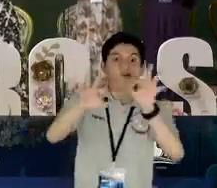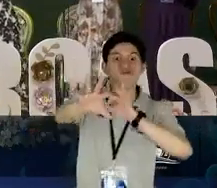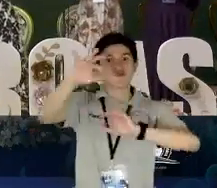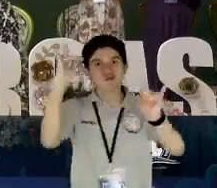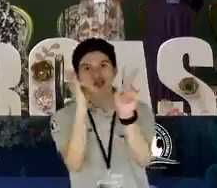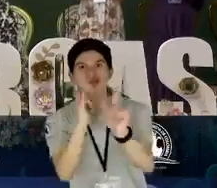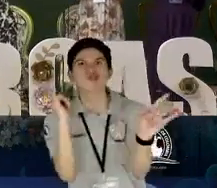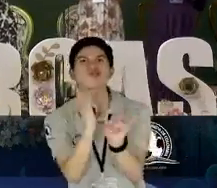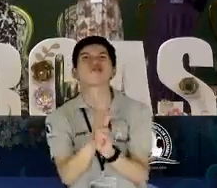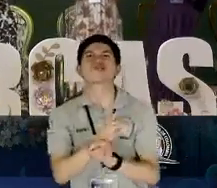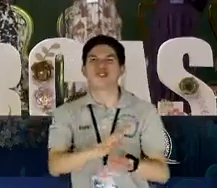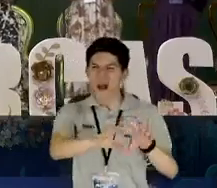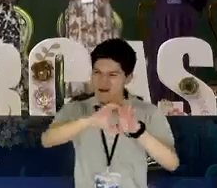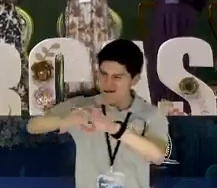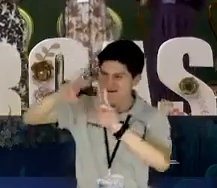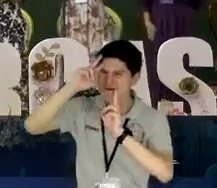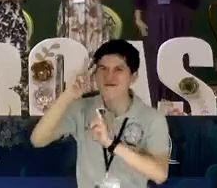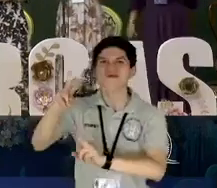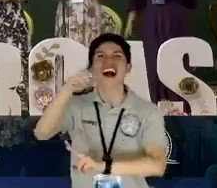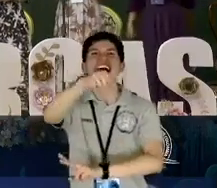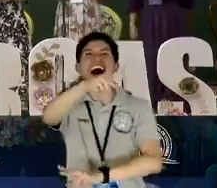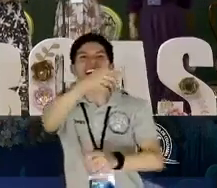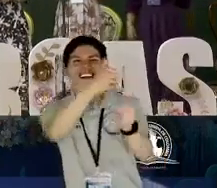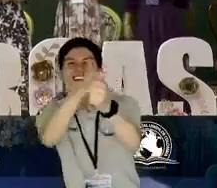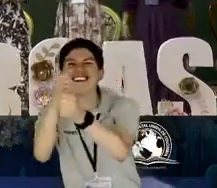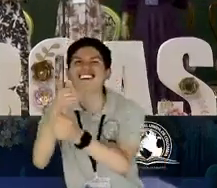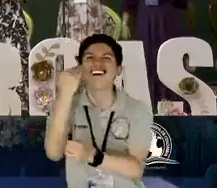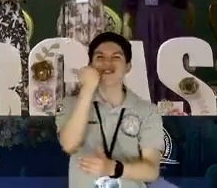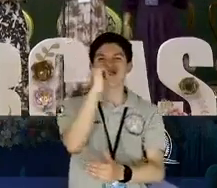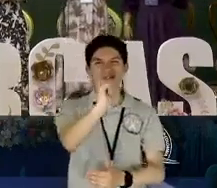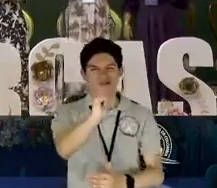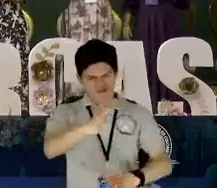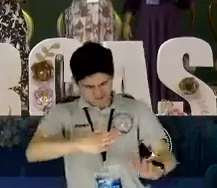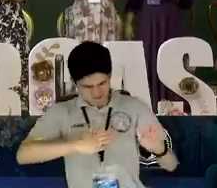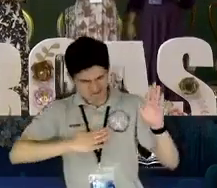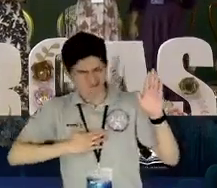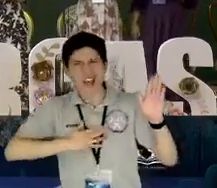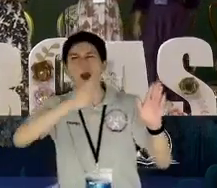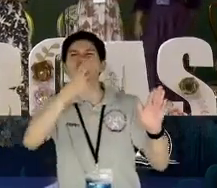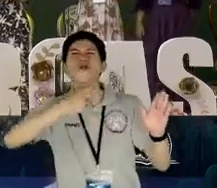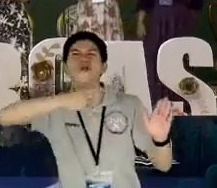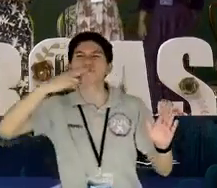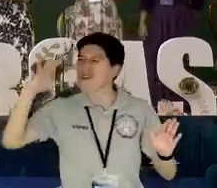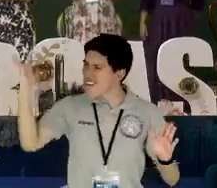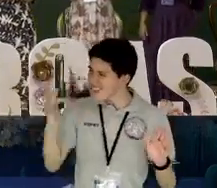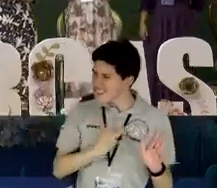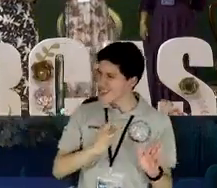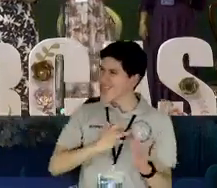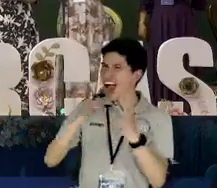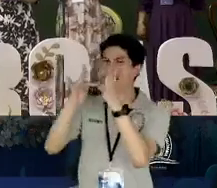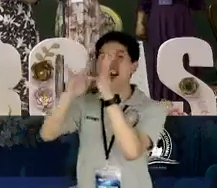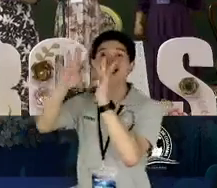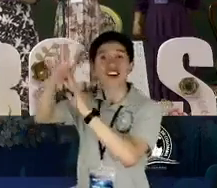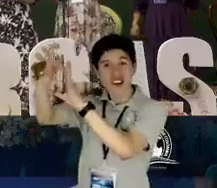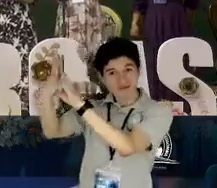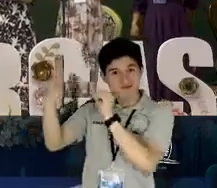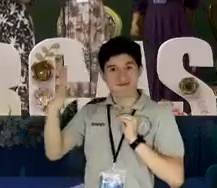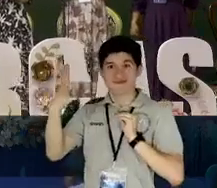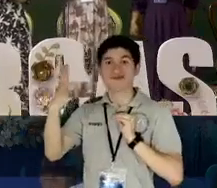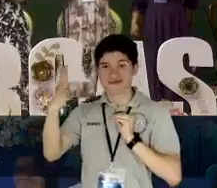Señor? Ahí están las mujeres comprometidas con el sentir de Cristo. Aleluya, gloria al